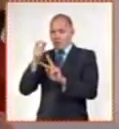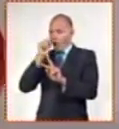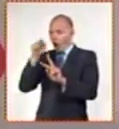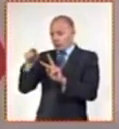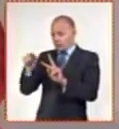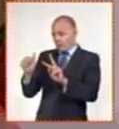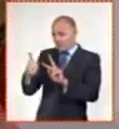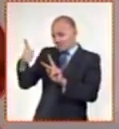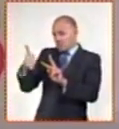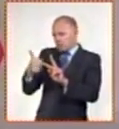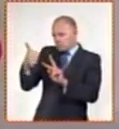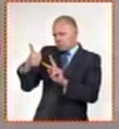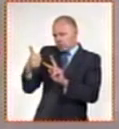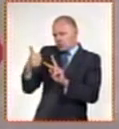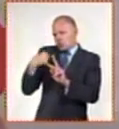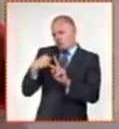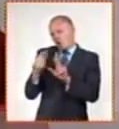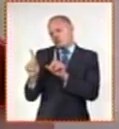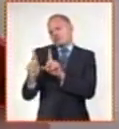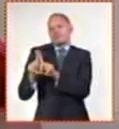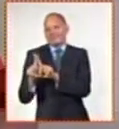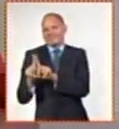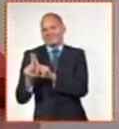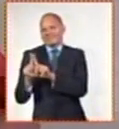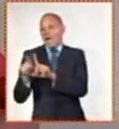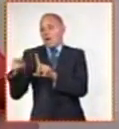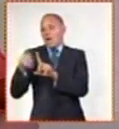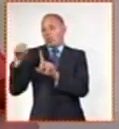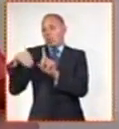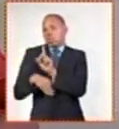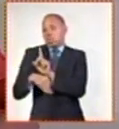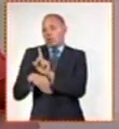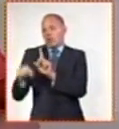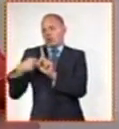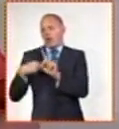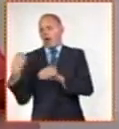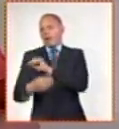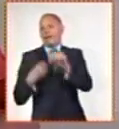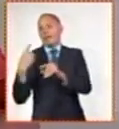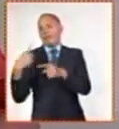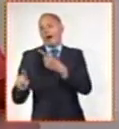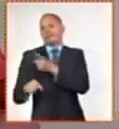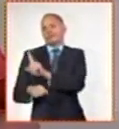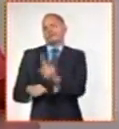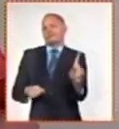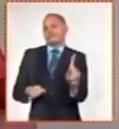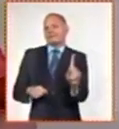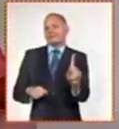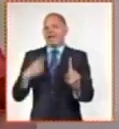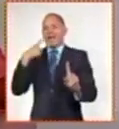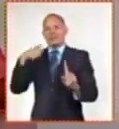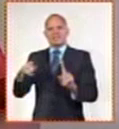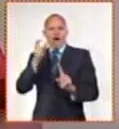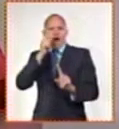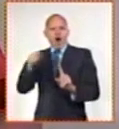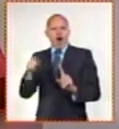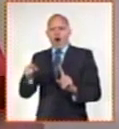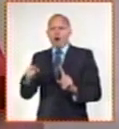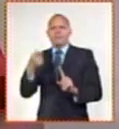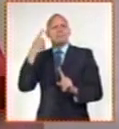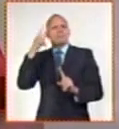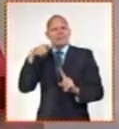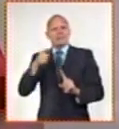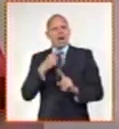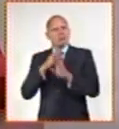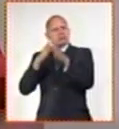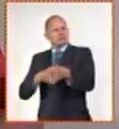el gobierno. Afín a sectores macristas, a sectores derechistas. En el caso de Mola, se